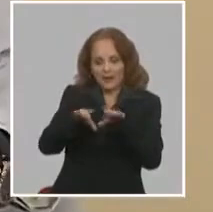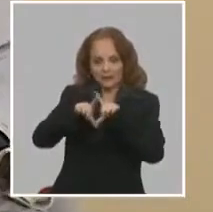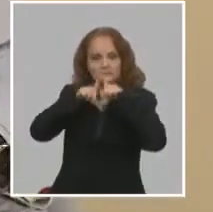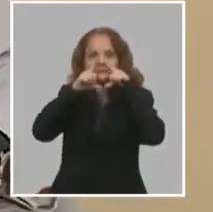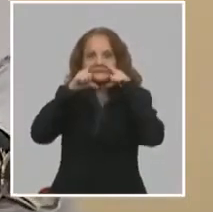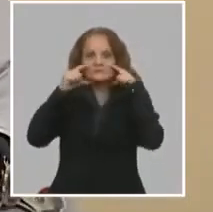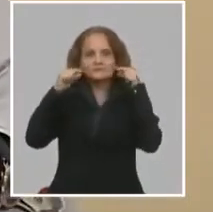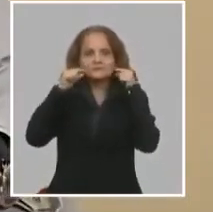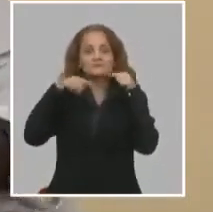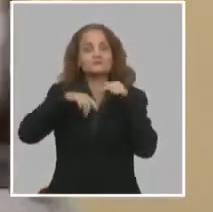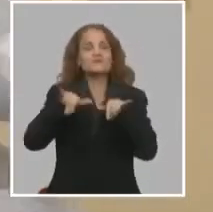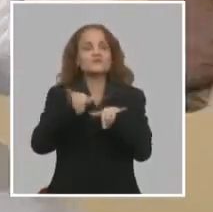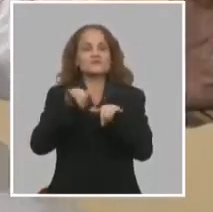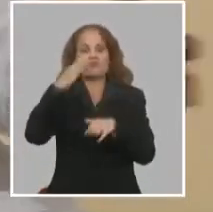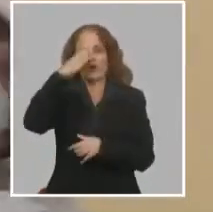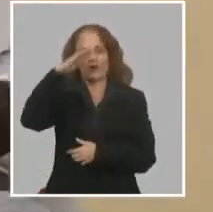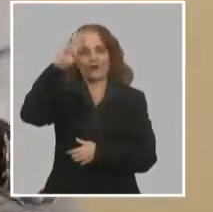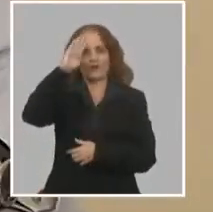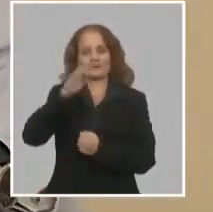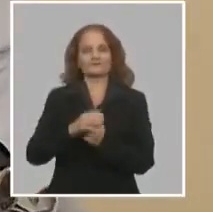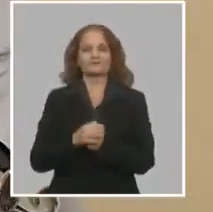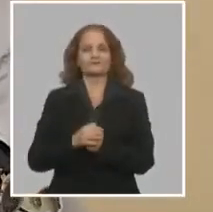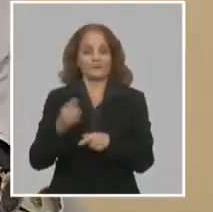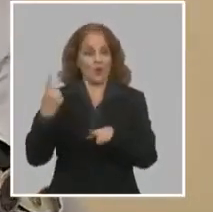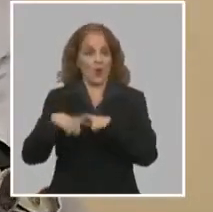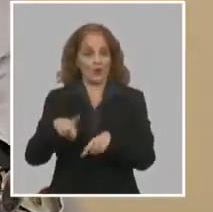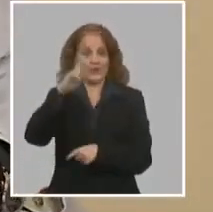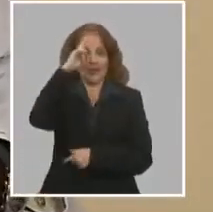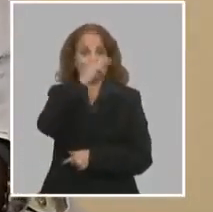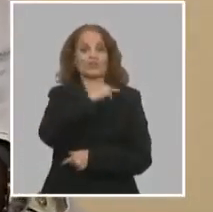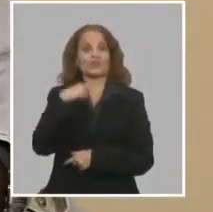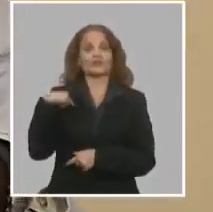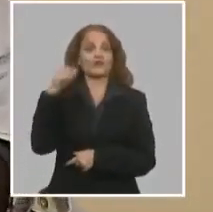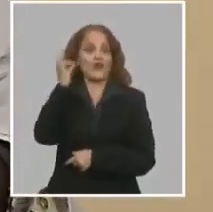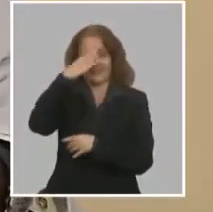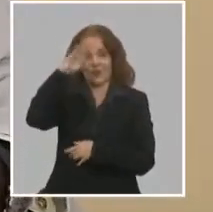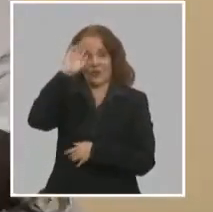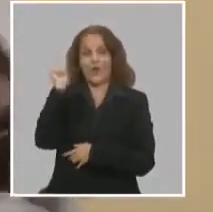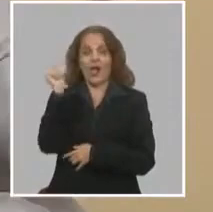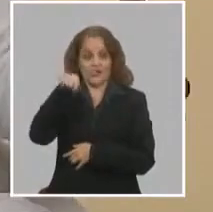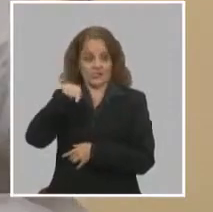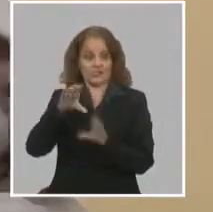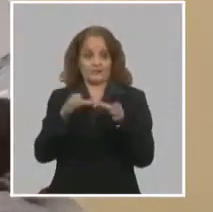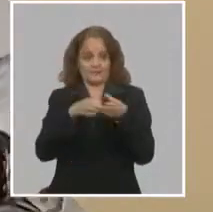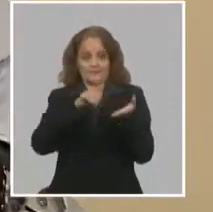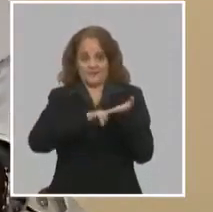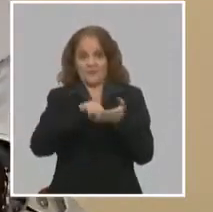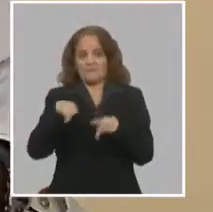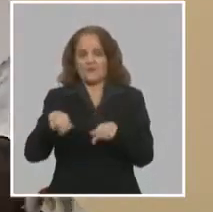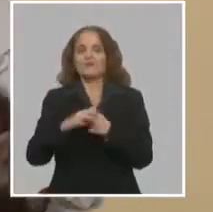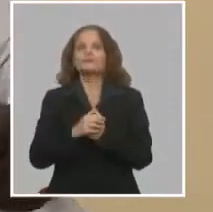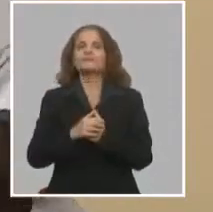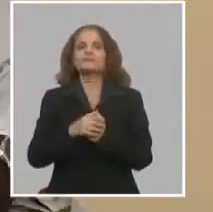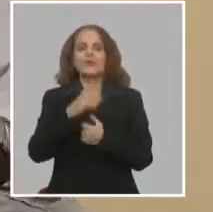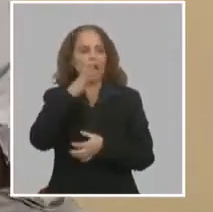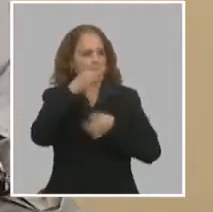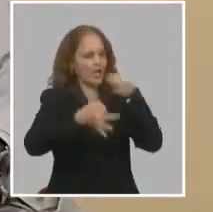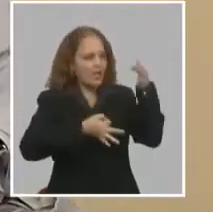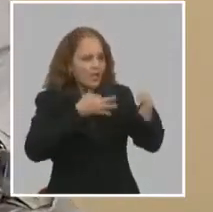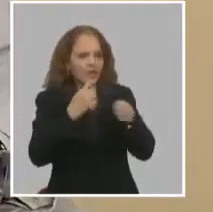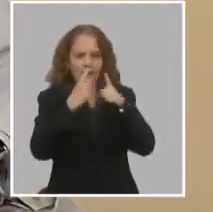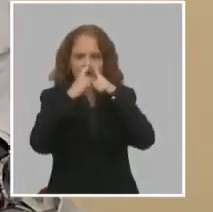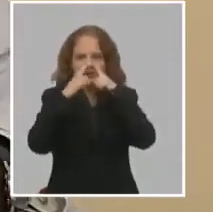otra doctora, que es la doctora de Santiago de Cuba, que fue de las principales que participó en la actividad de la promoción del nasobuco, que